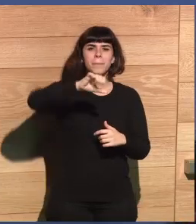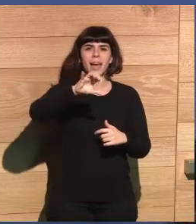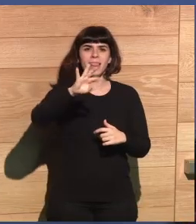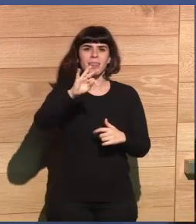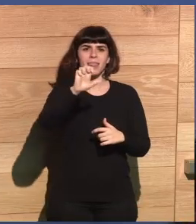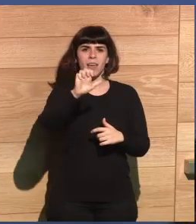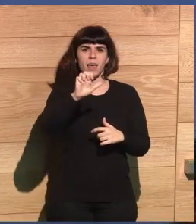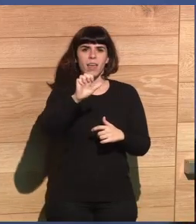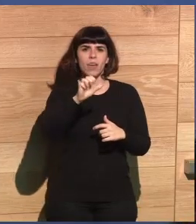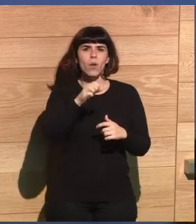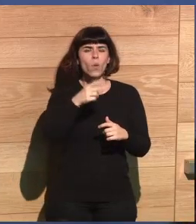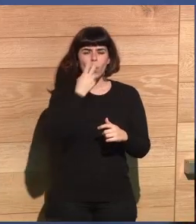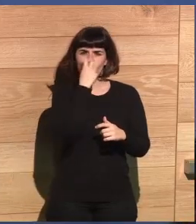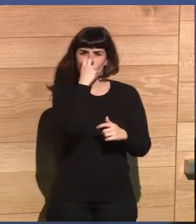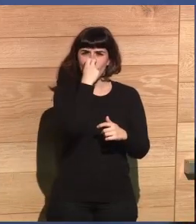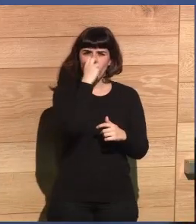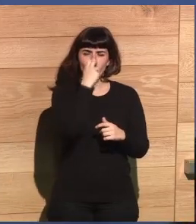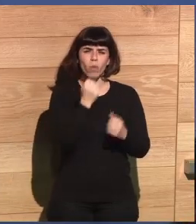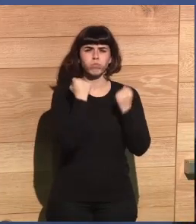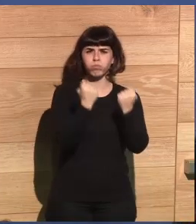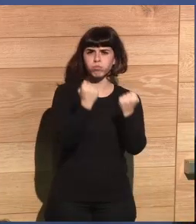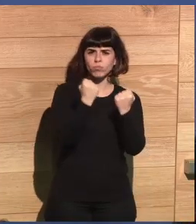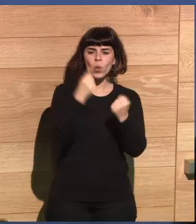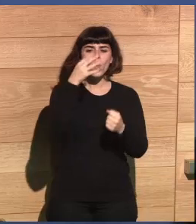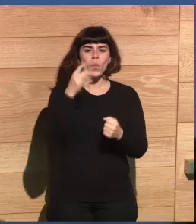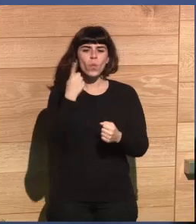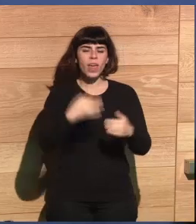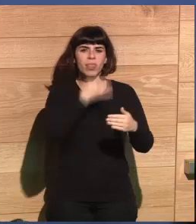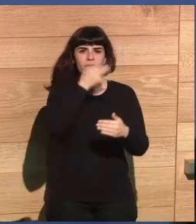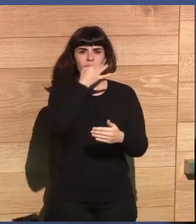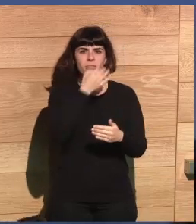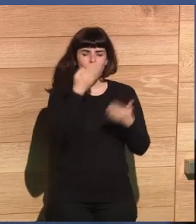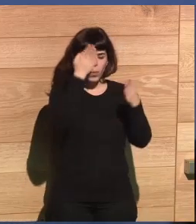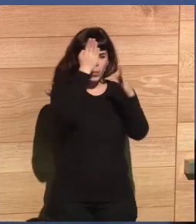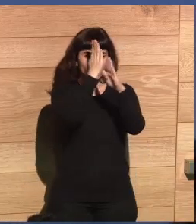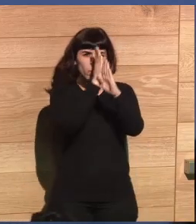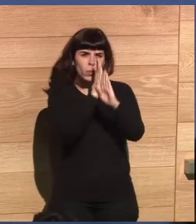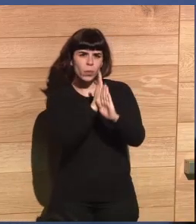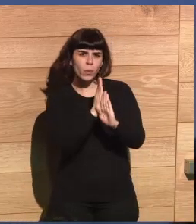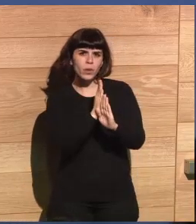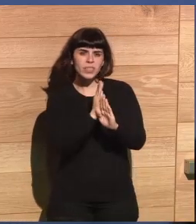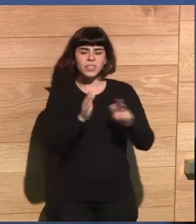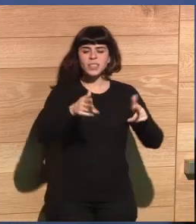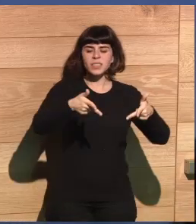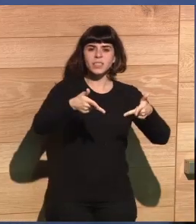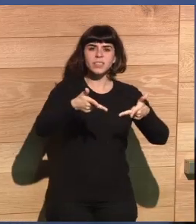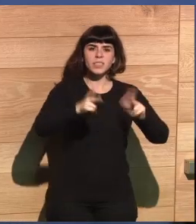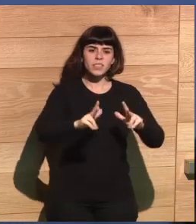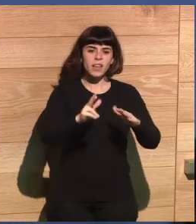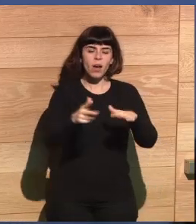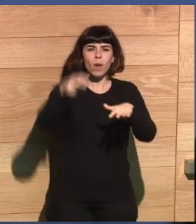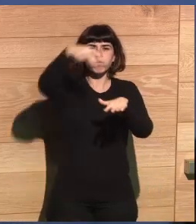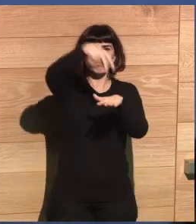tanta curiosidad que una tarde, a escondidas, se subió a una silla para alcanzar la enciclopedia que estaba en la librería del salón